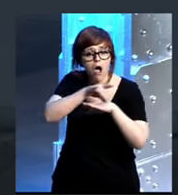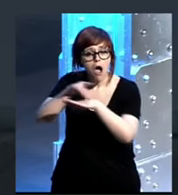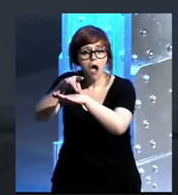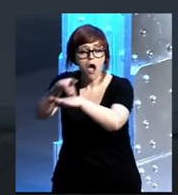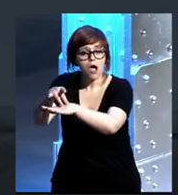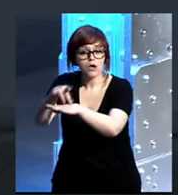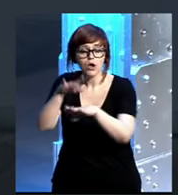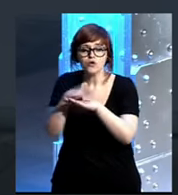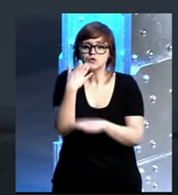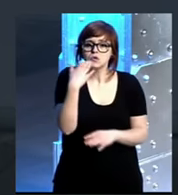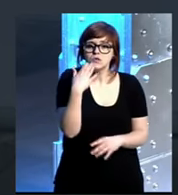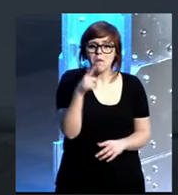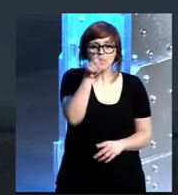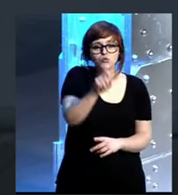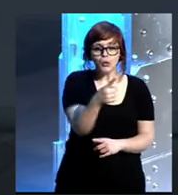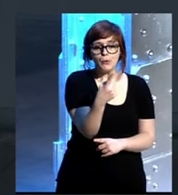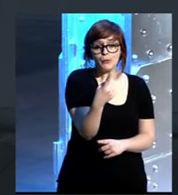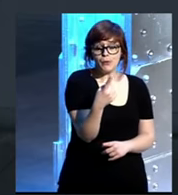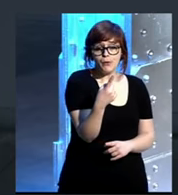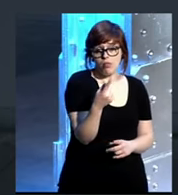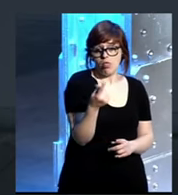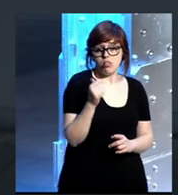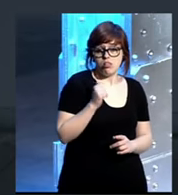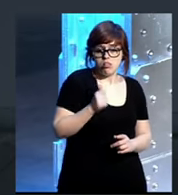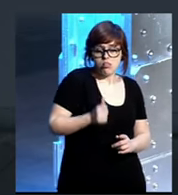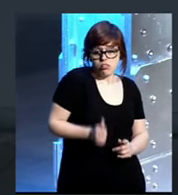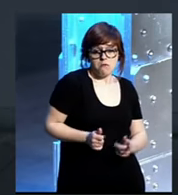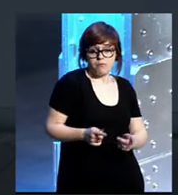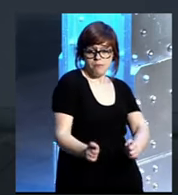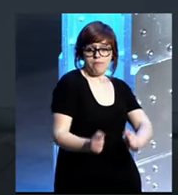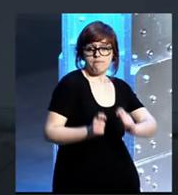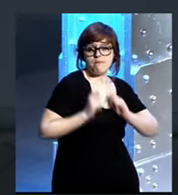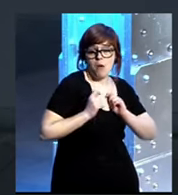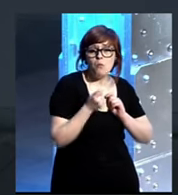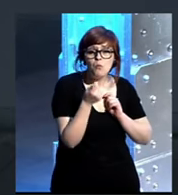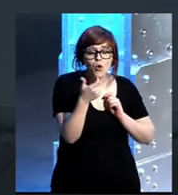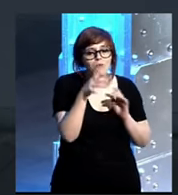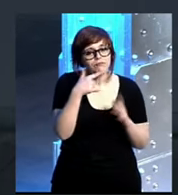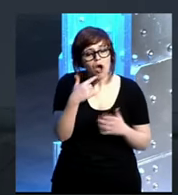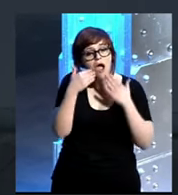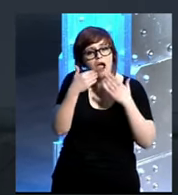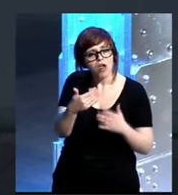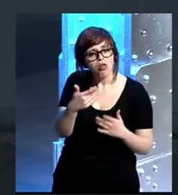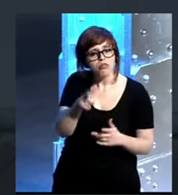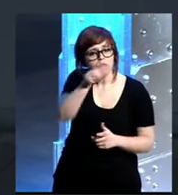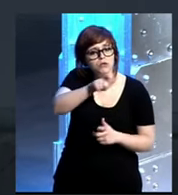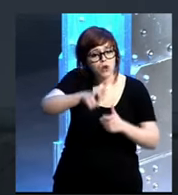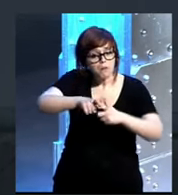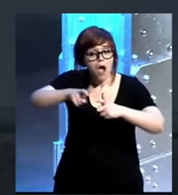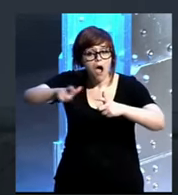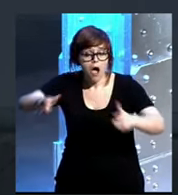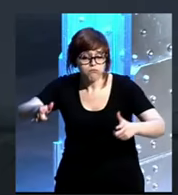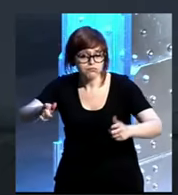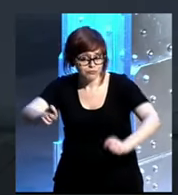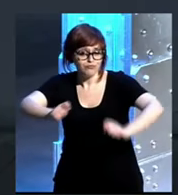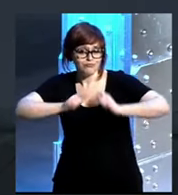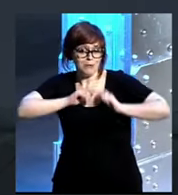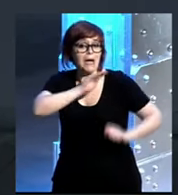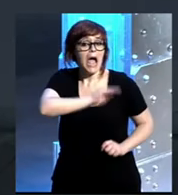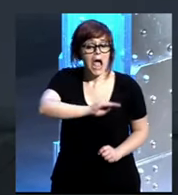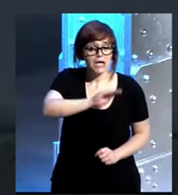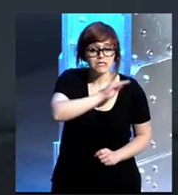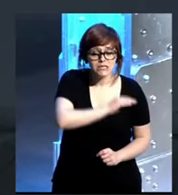mercado global es mucho dinero. Y aquí podríamos ver cómo a través de las TIC podemos escalar. ¿Con qué más cosas nos encontramos? Bueno,